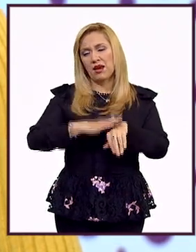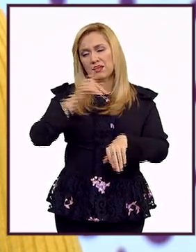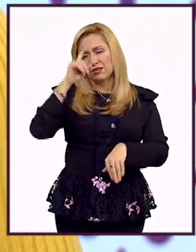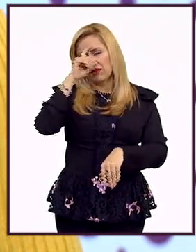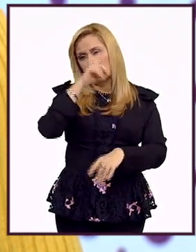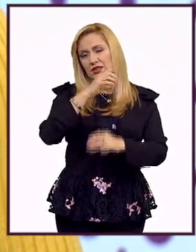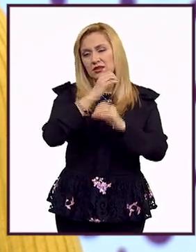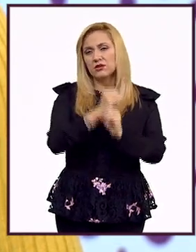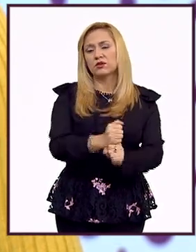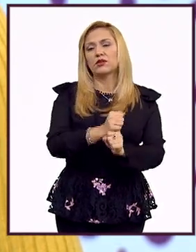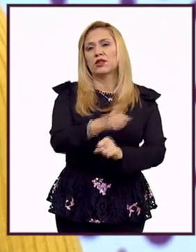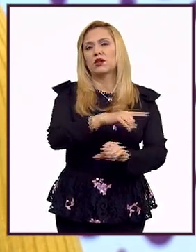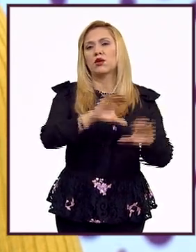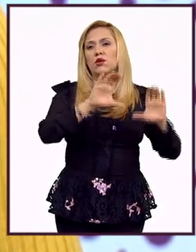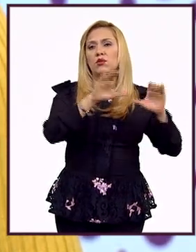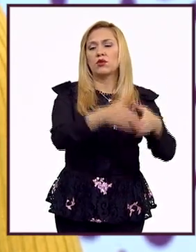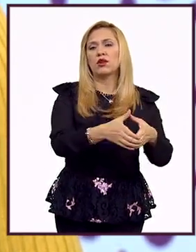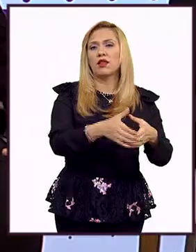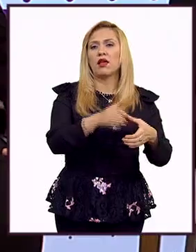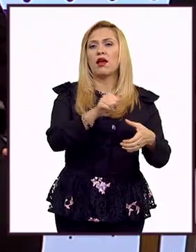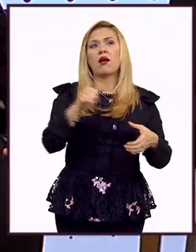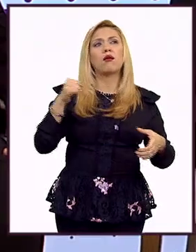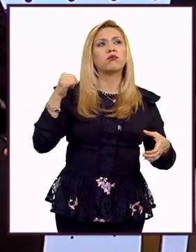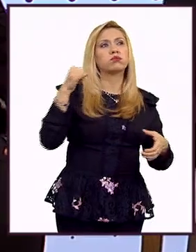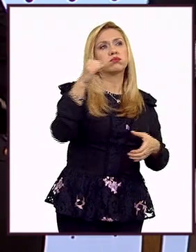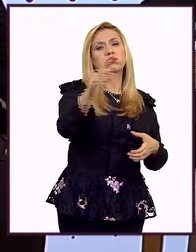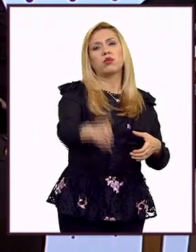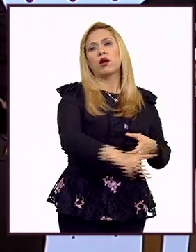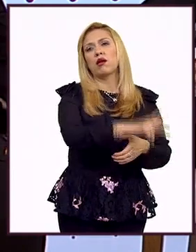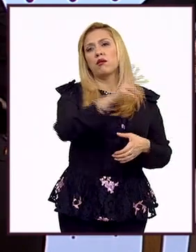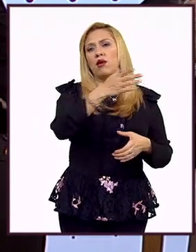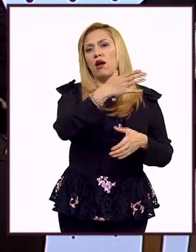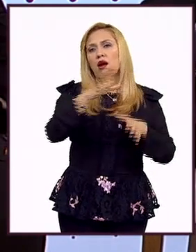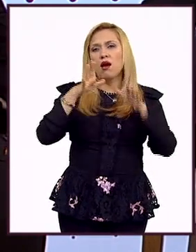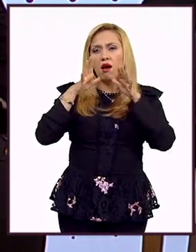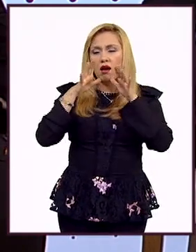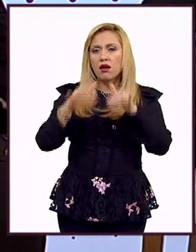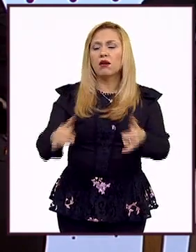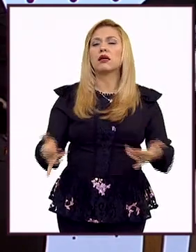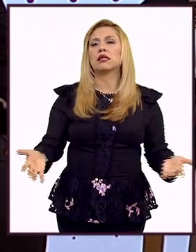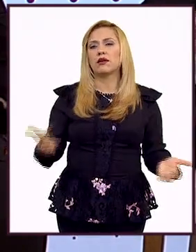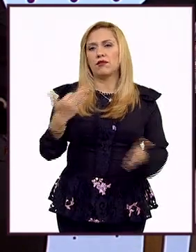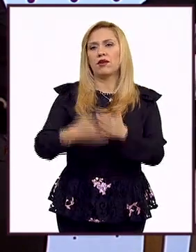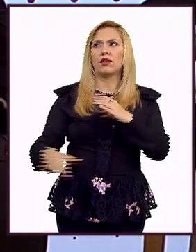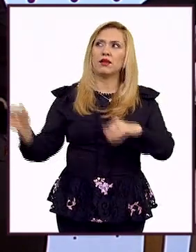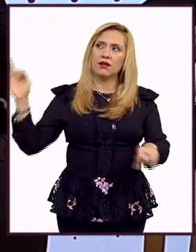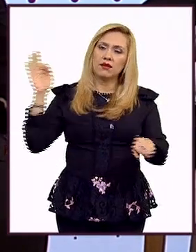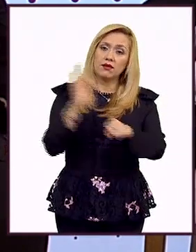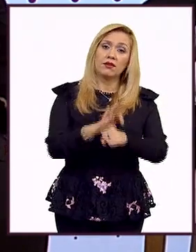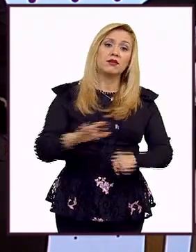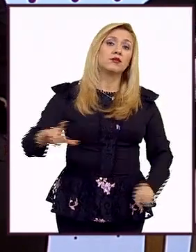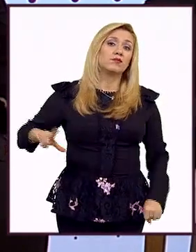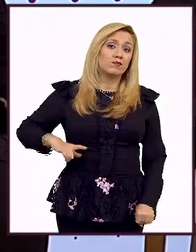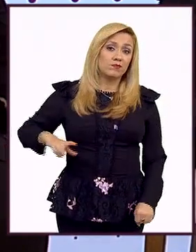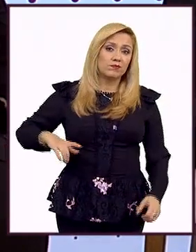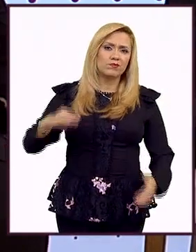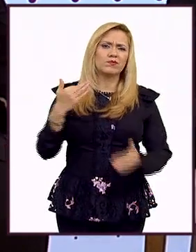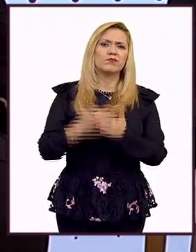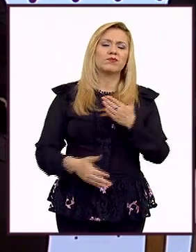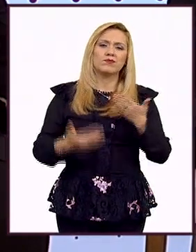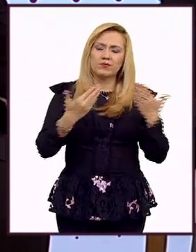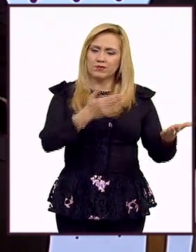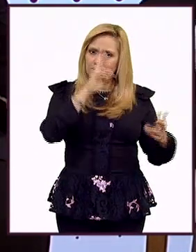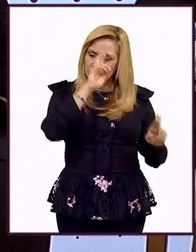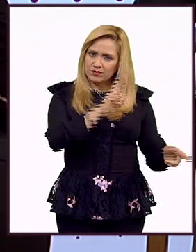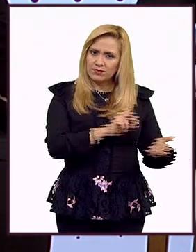las comunidades que están en zonas rurales. Por supuesto, hay una falta de protección por parte del Estado, una falta de garantía de derechos